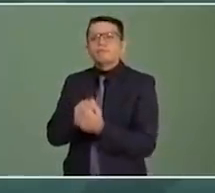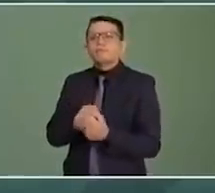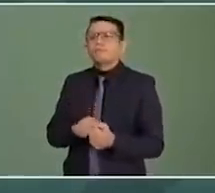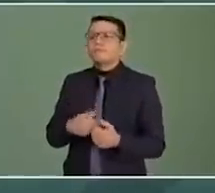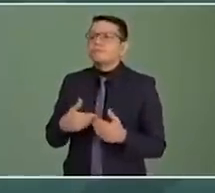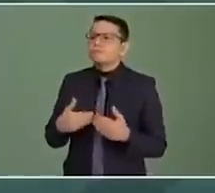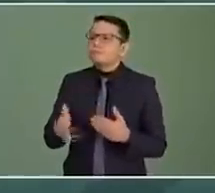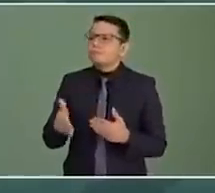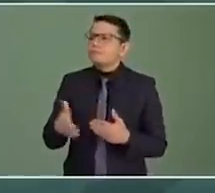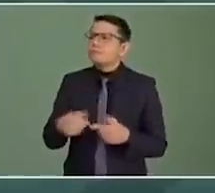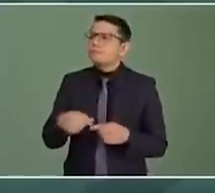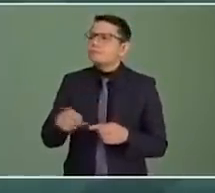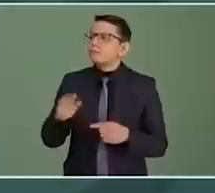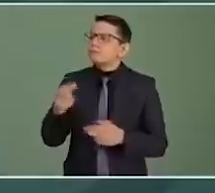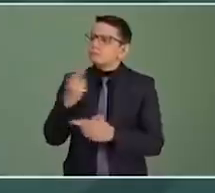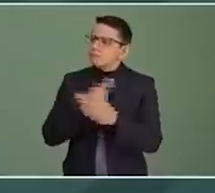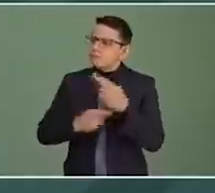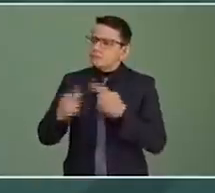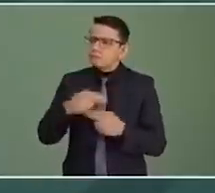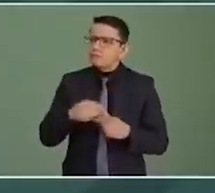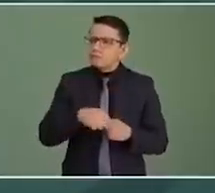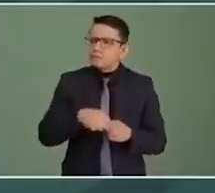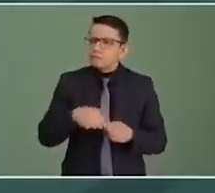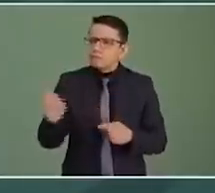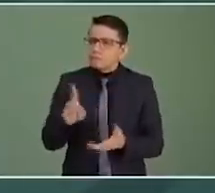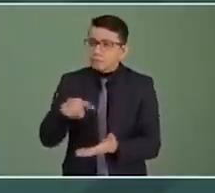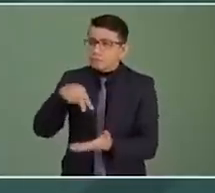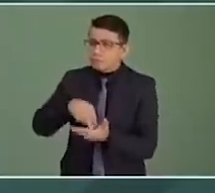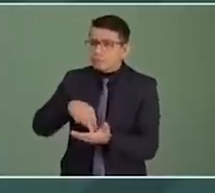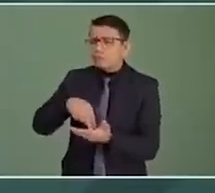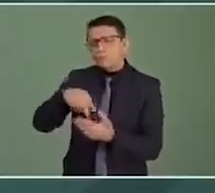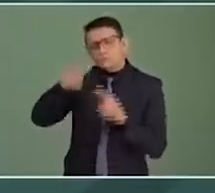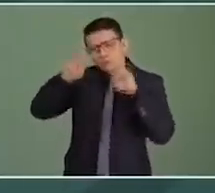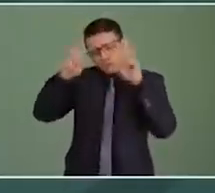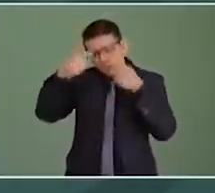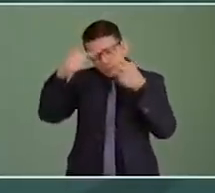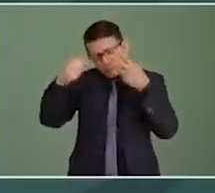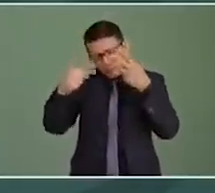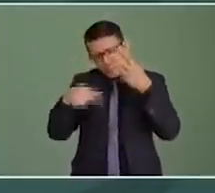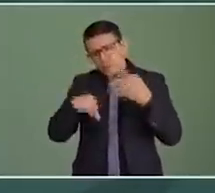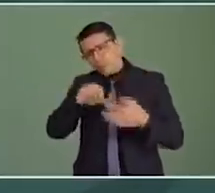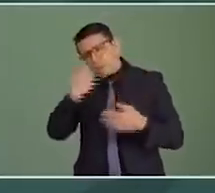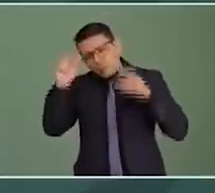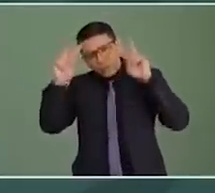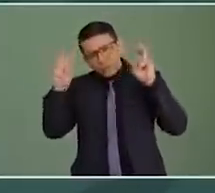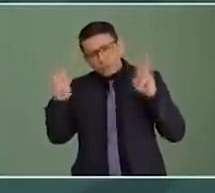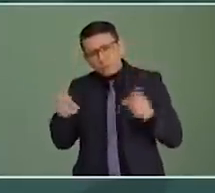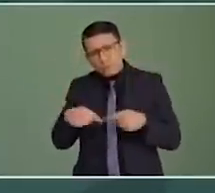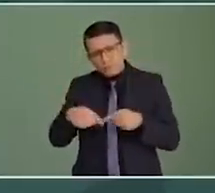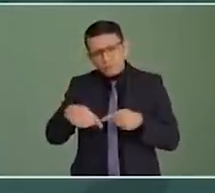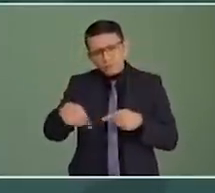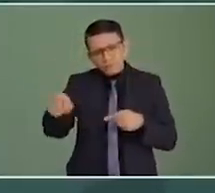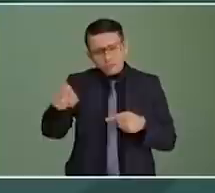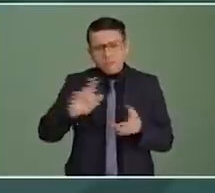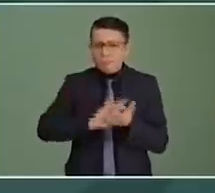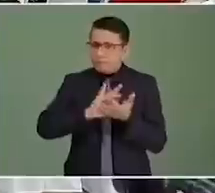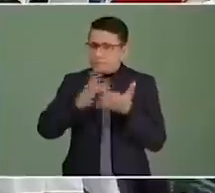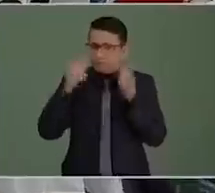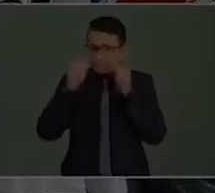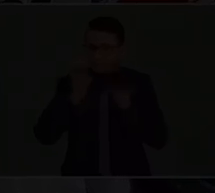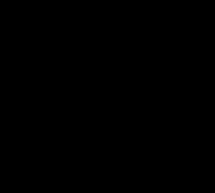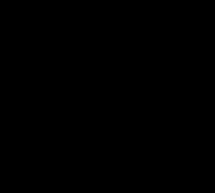posiblemente a regresar a nuevo león por este tema y por otros temas siempre nos vamos a estar viendo muchas